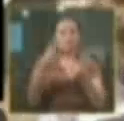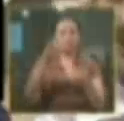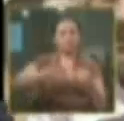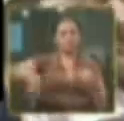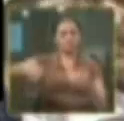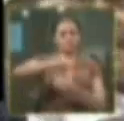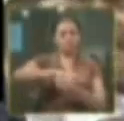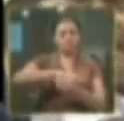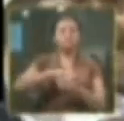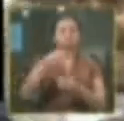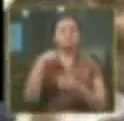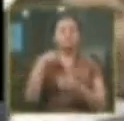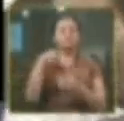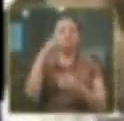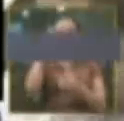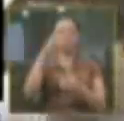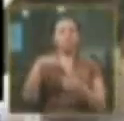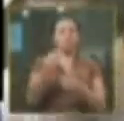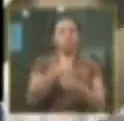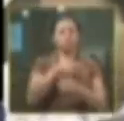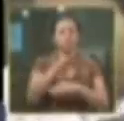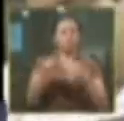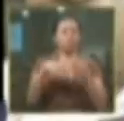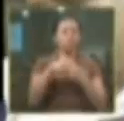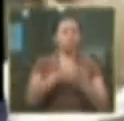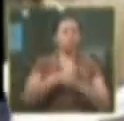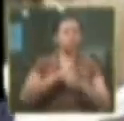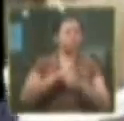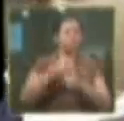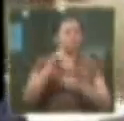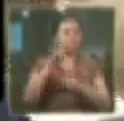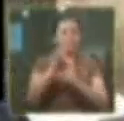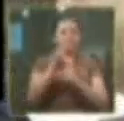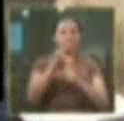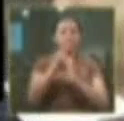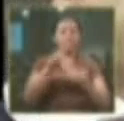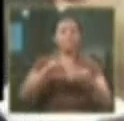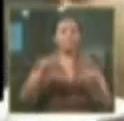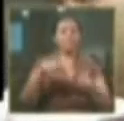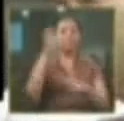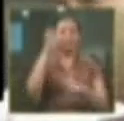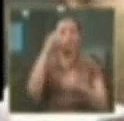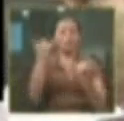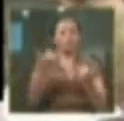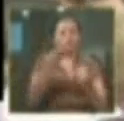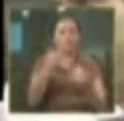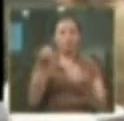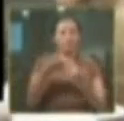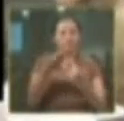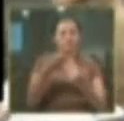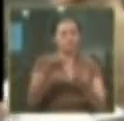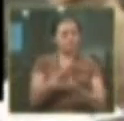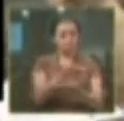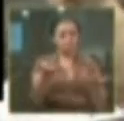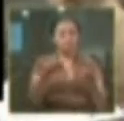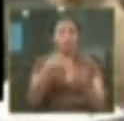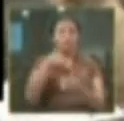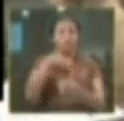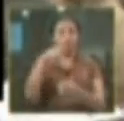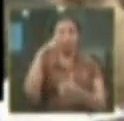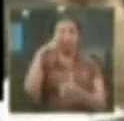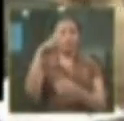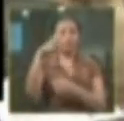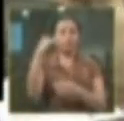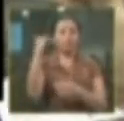llega un momento en que todos nos ponemos intransigentes, pero yo creo que ahora es el momento de facilitar. Yo sí veo que